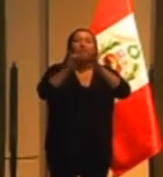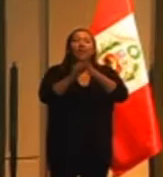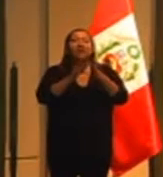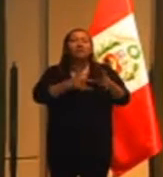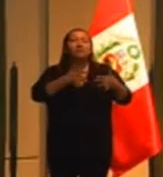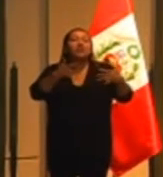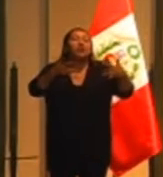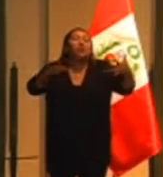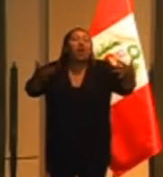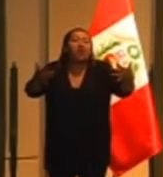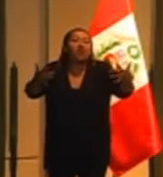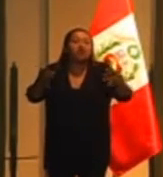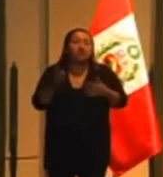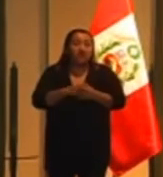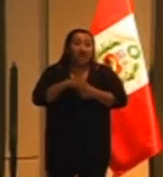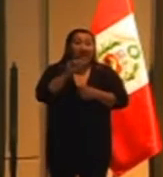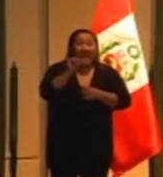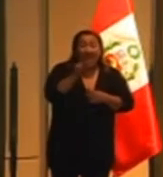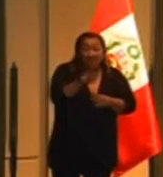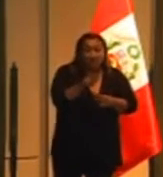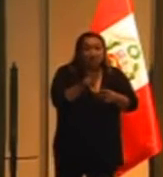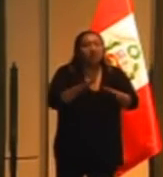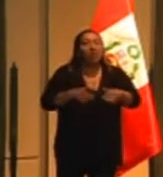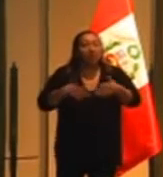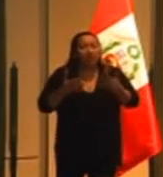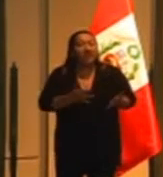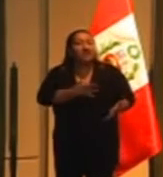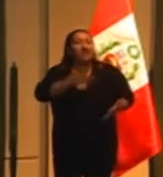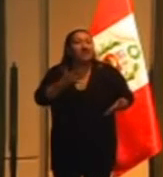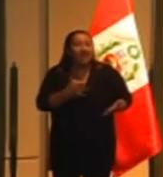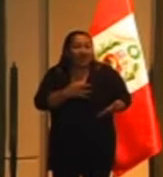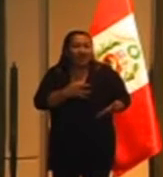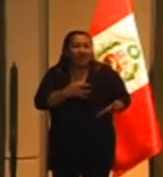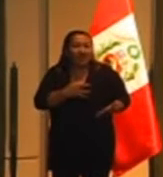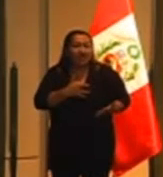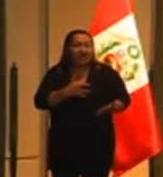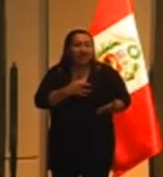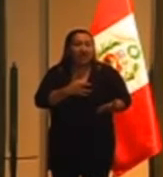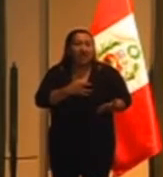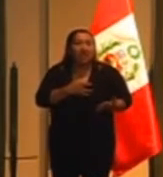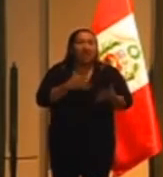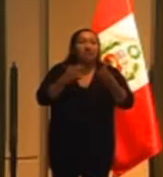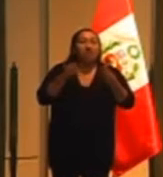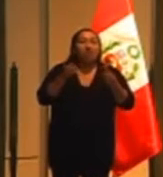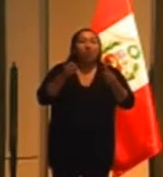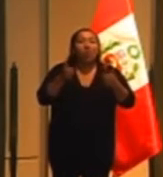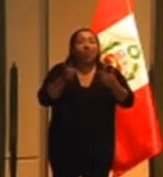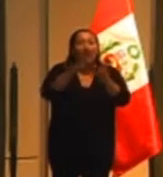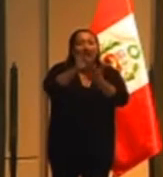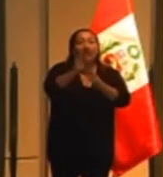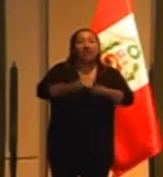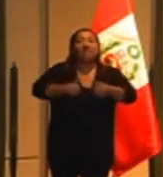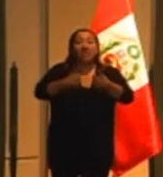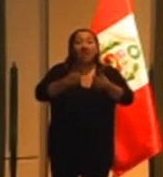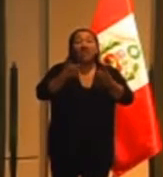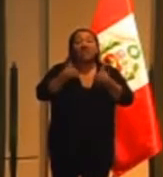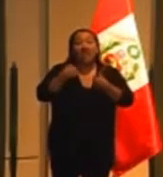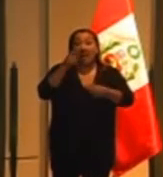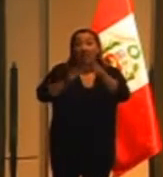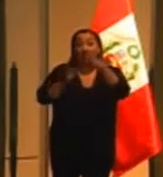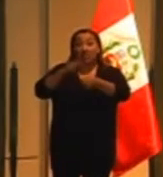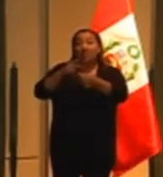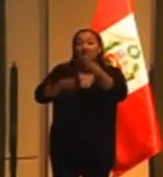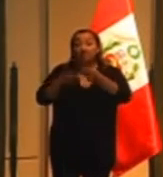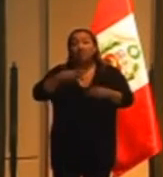espirituales. Y eso se puede percibir por, digamos, la buena calidad de vida que tienen los vecinos